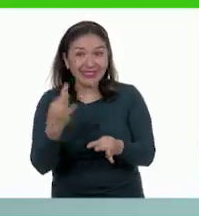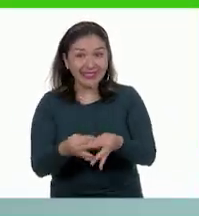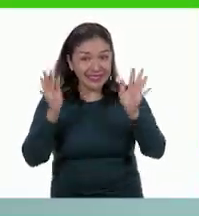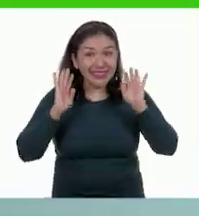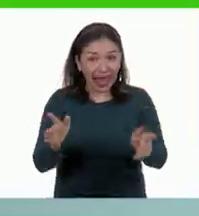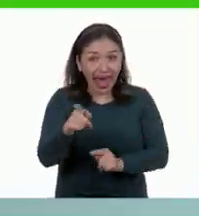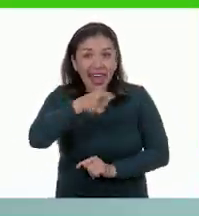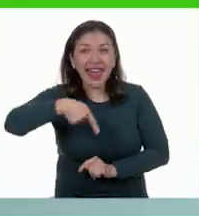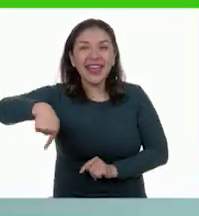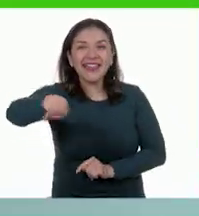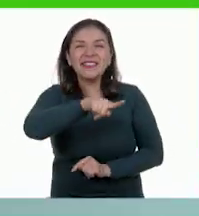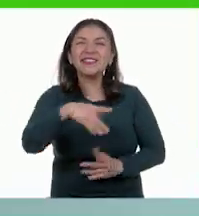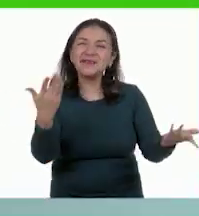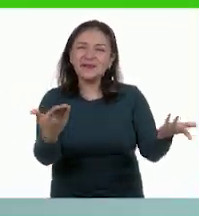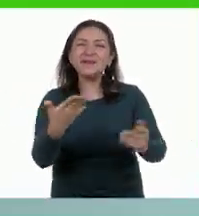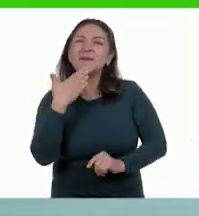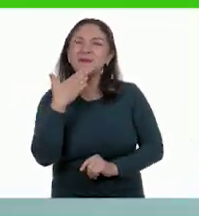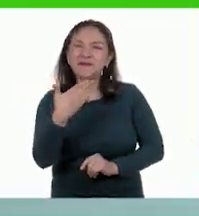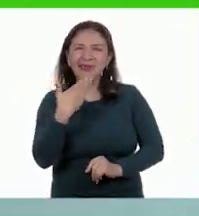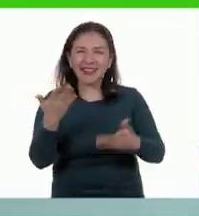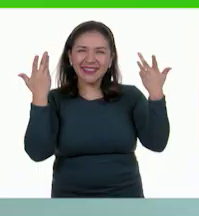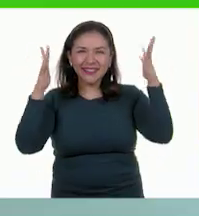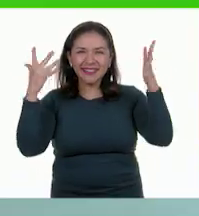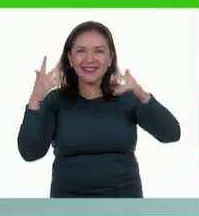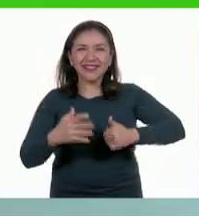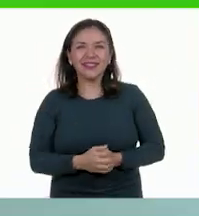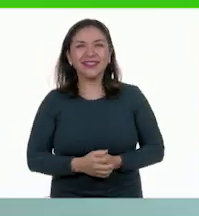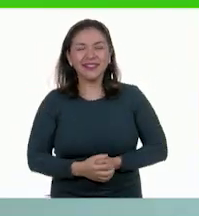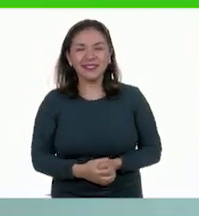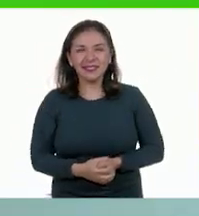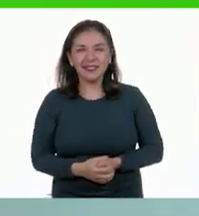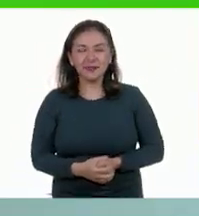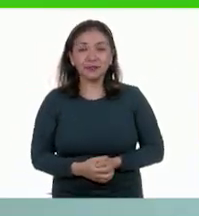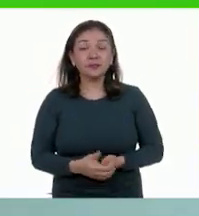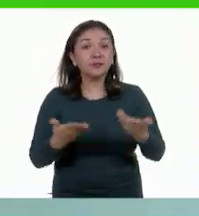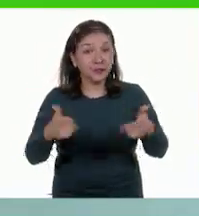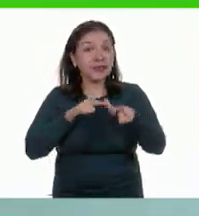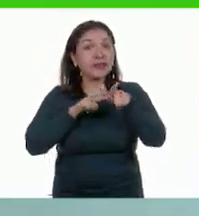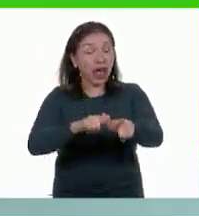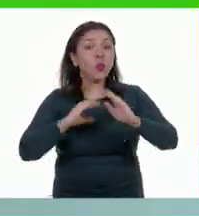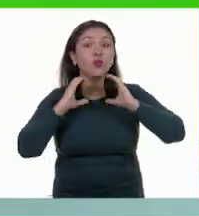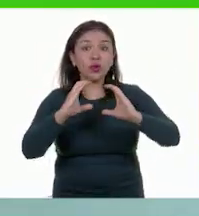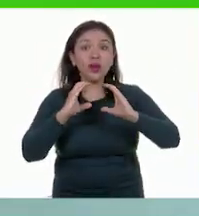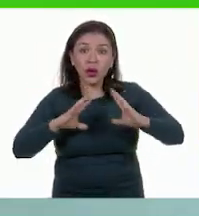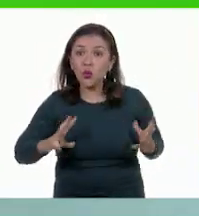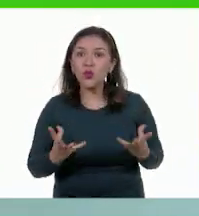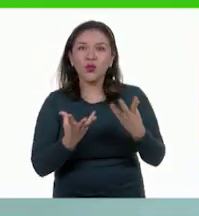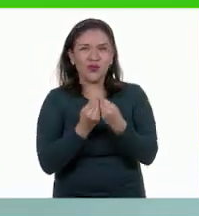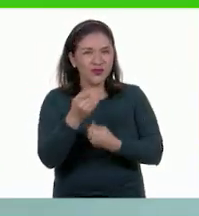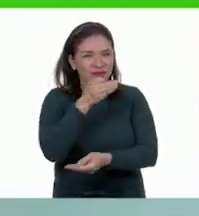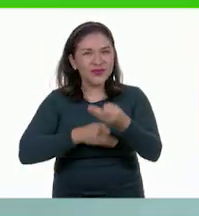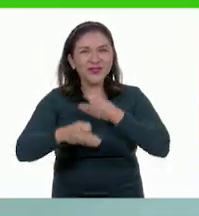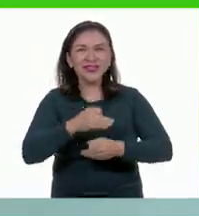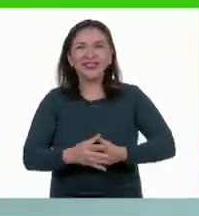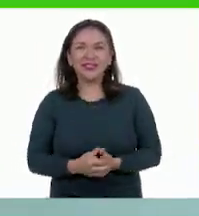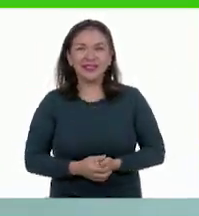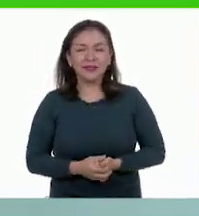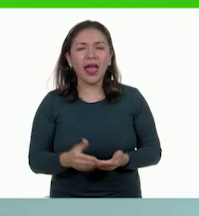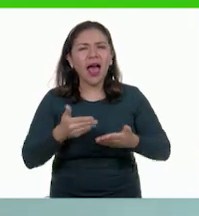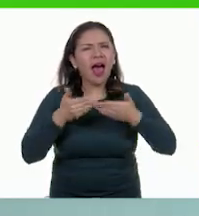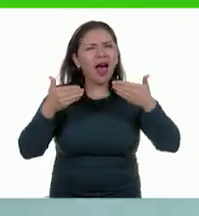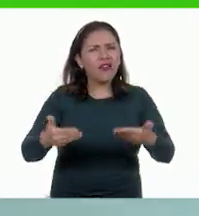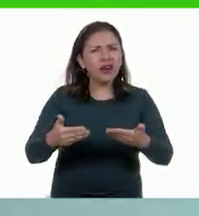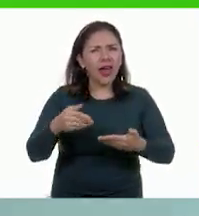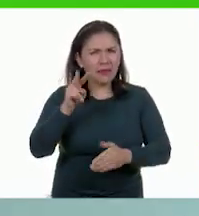¿Listas? ¿Listos? ¡Muy bien! Sigamos cuidándonos entre todos. Y